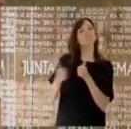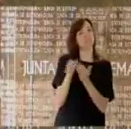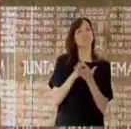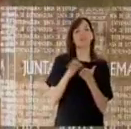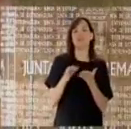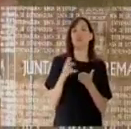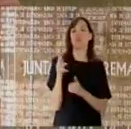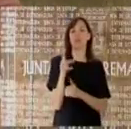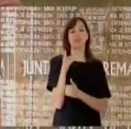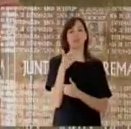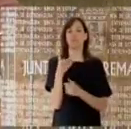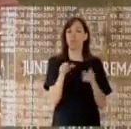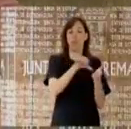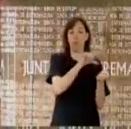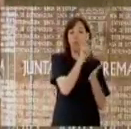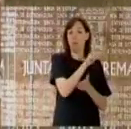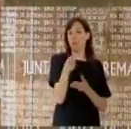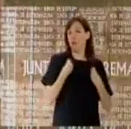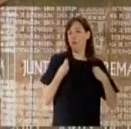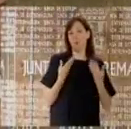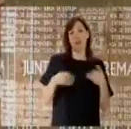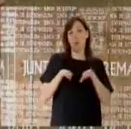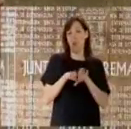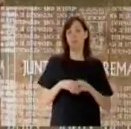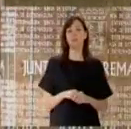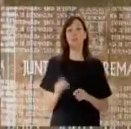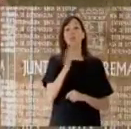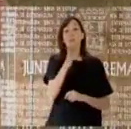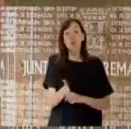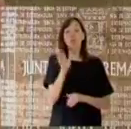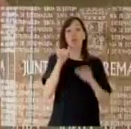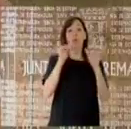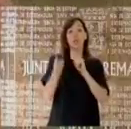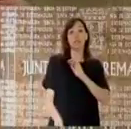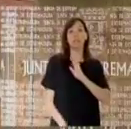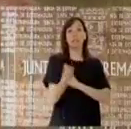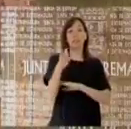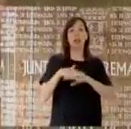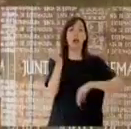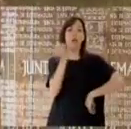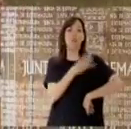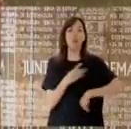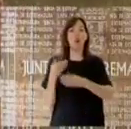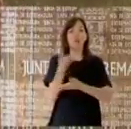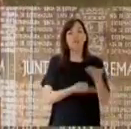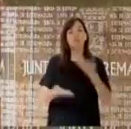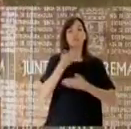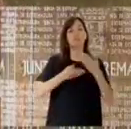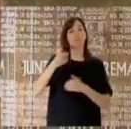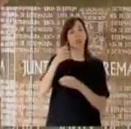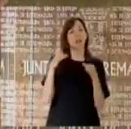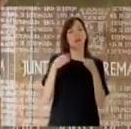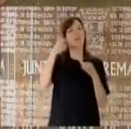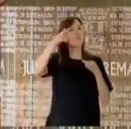que los ciudadanos que vivimos en las ciudades. Aprobamos hoy así la convocatoria de ayudas del Fondo de Cooperación para las mancomunidades de municipios de nuestra